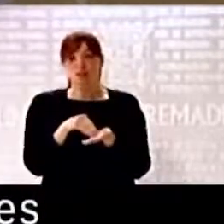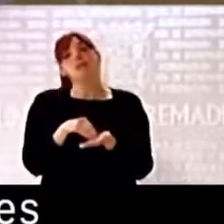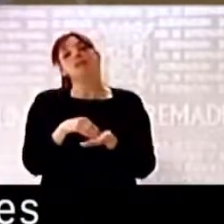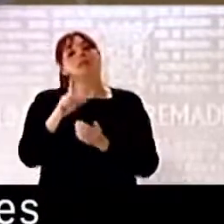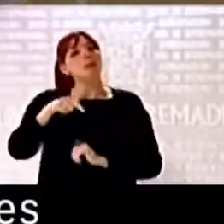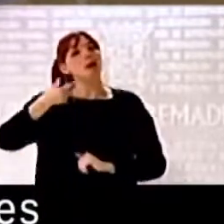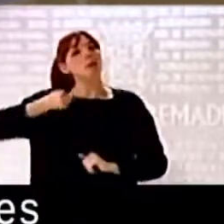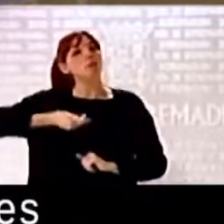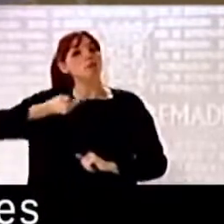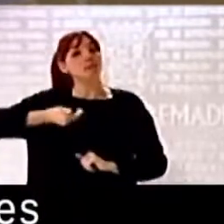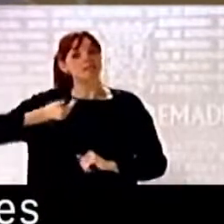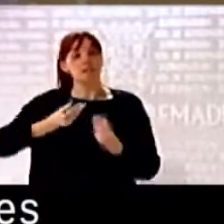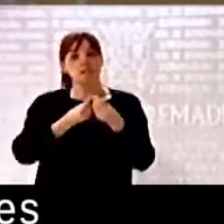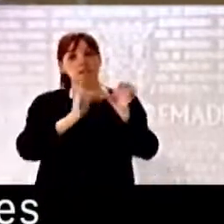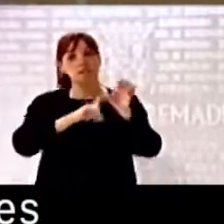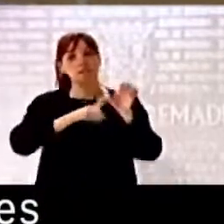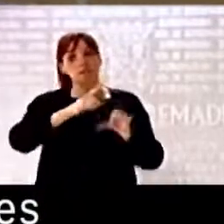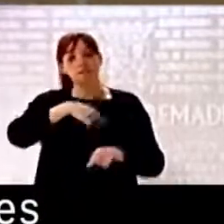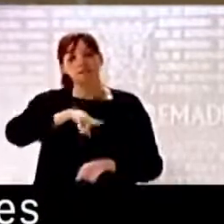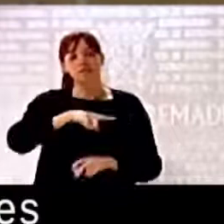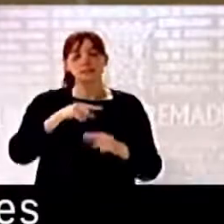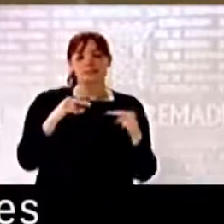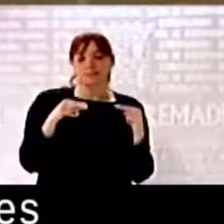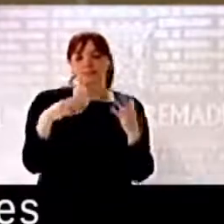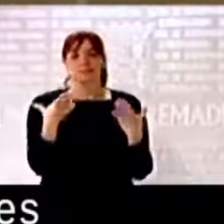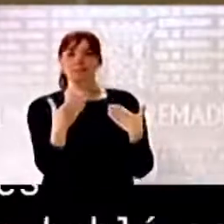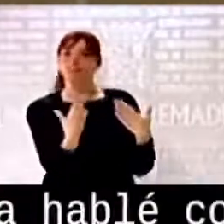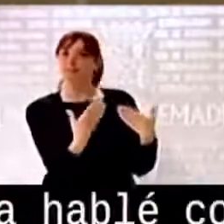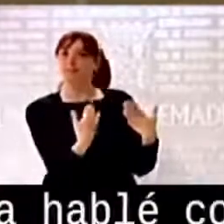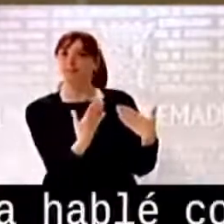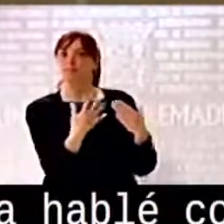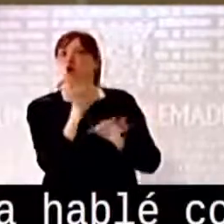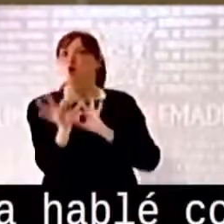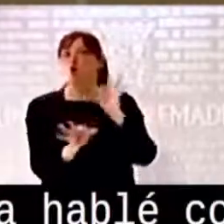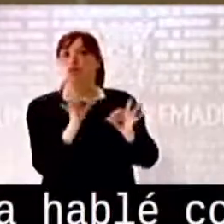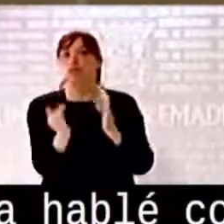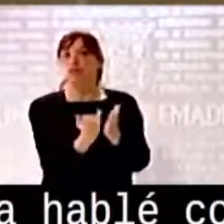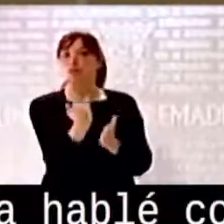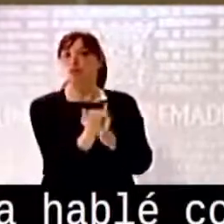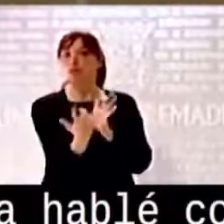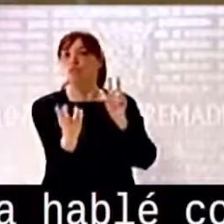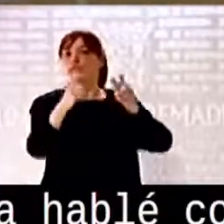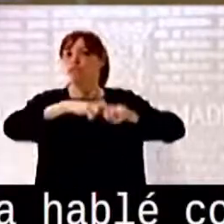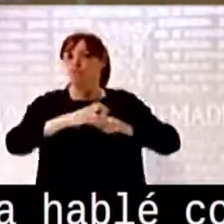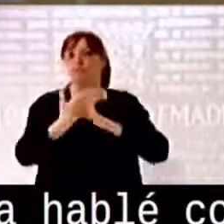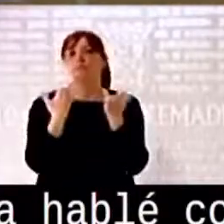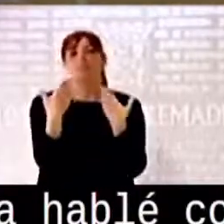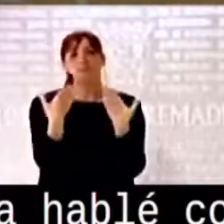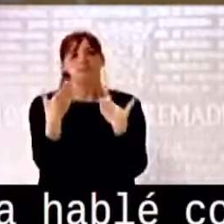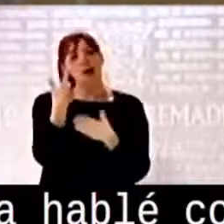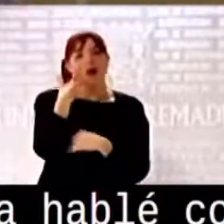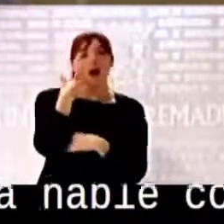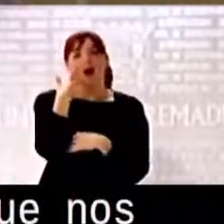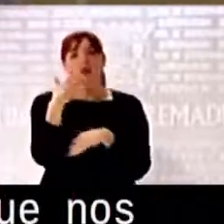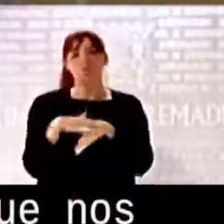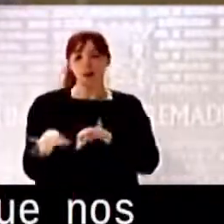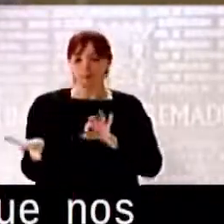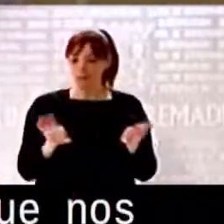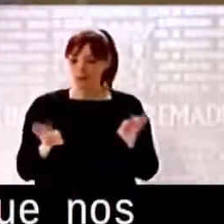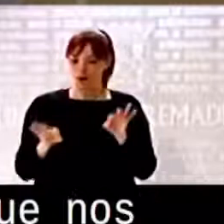importante que la Junta de Extremadura hable con las organizaciones agrarias para que nos